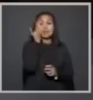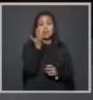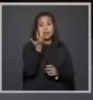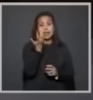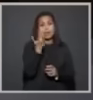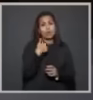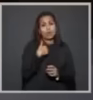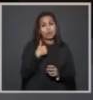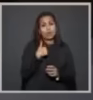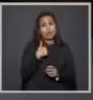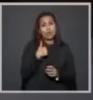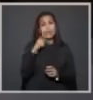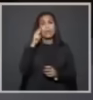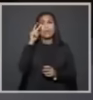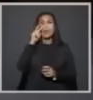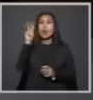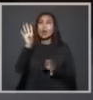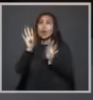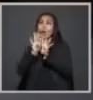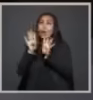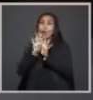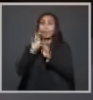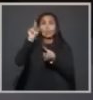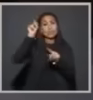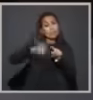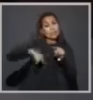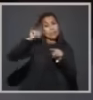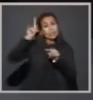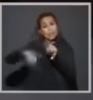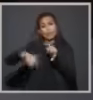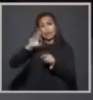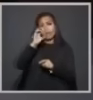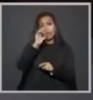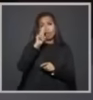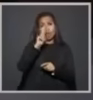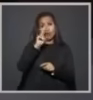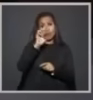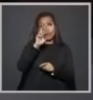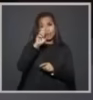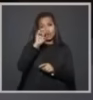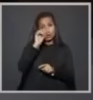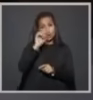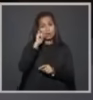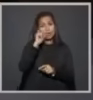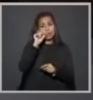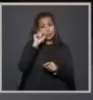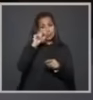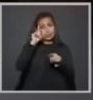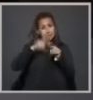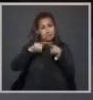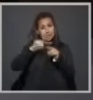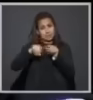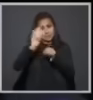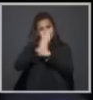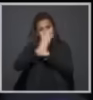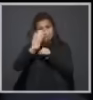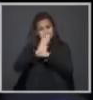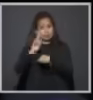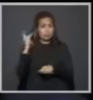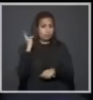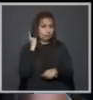planteando de que se terminen los fueros y los privilegios. Y voy a insistir en que se